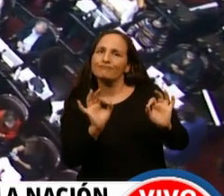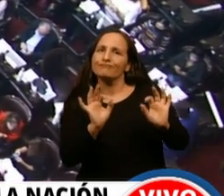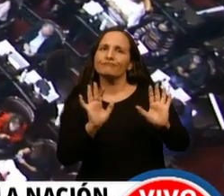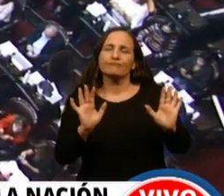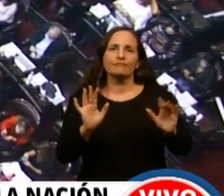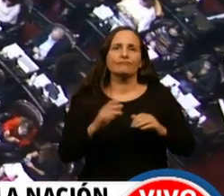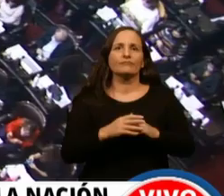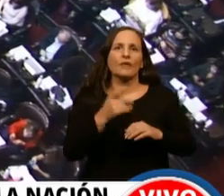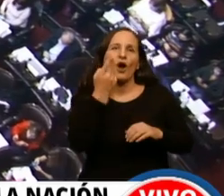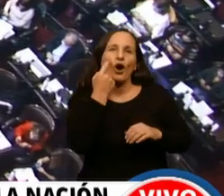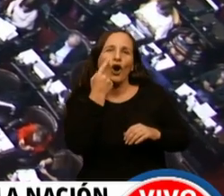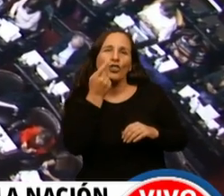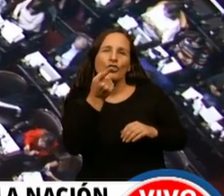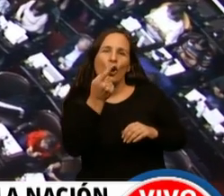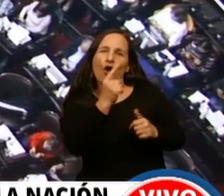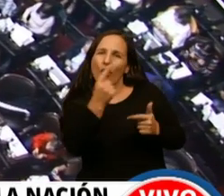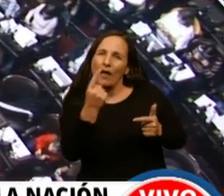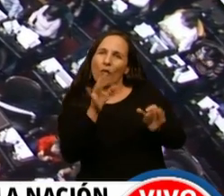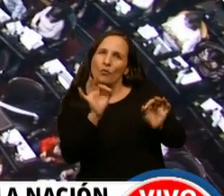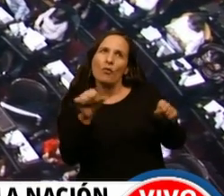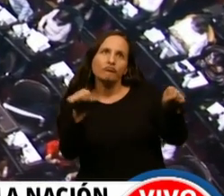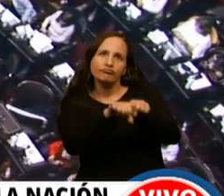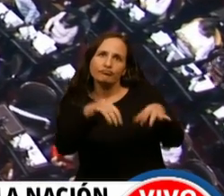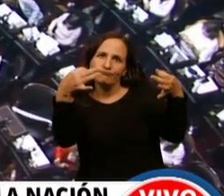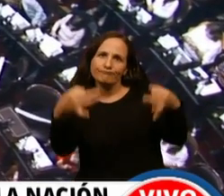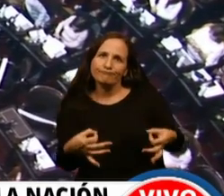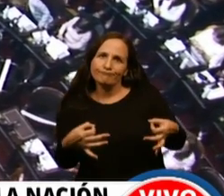y controlan estar bloqueados